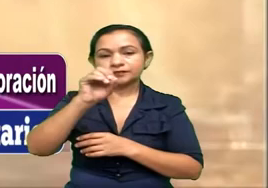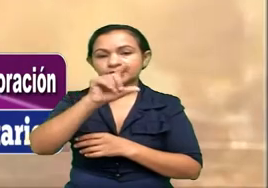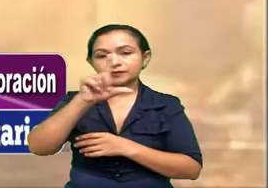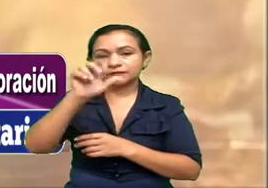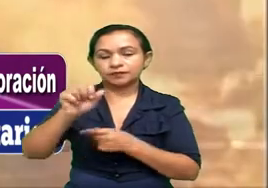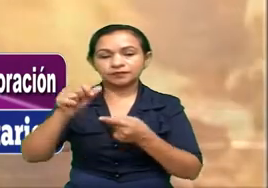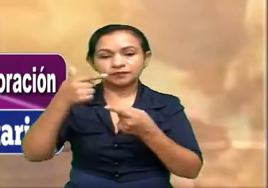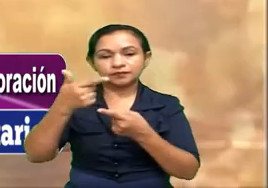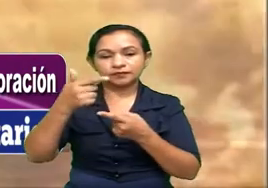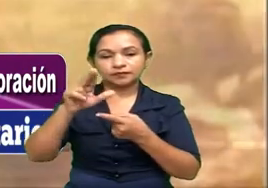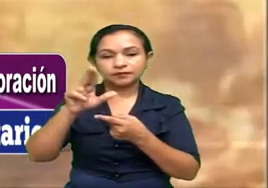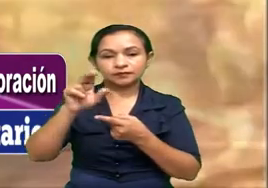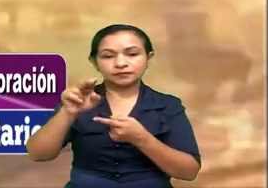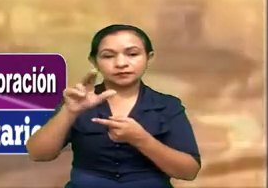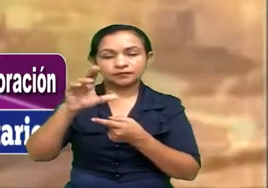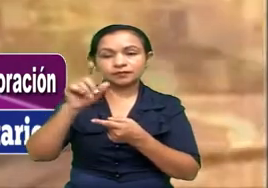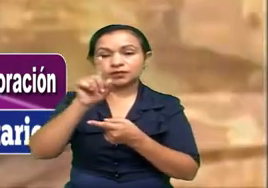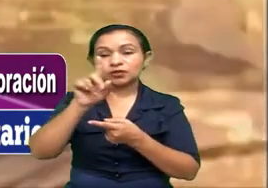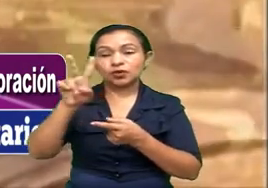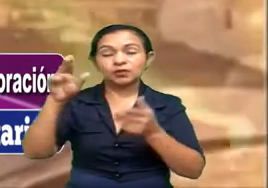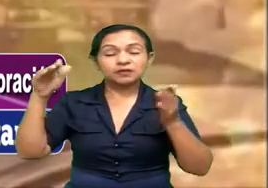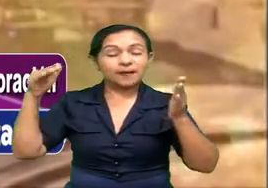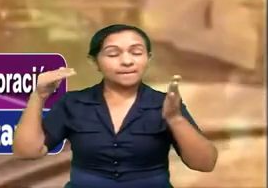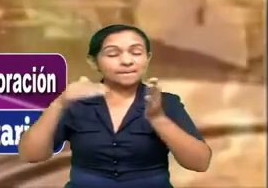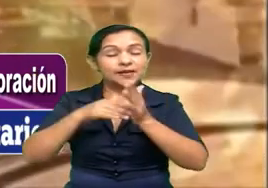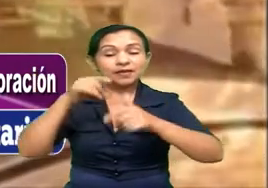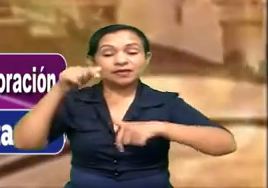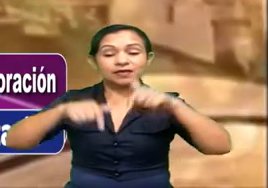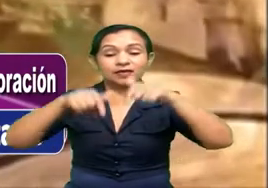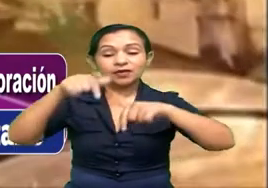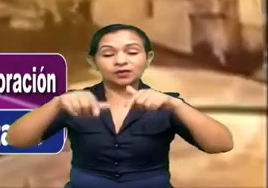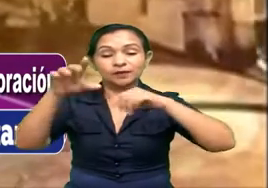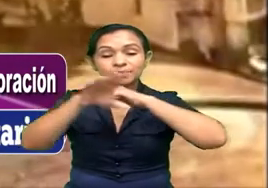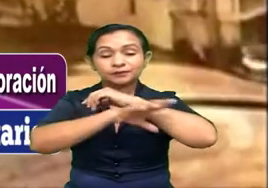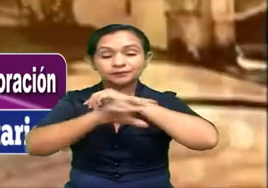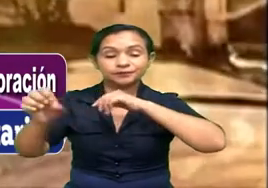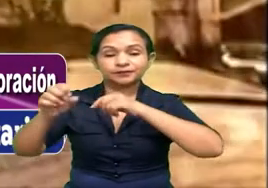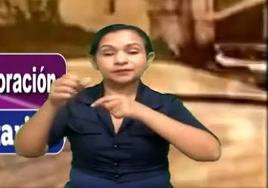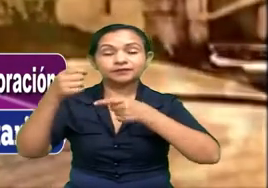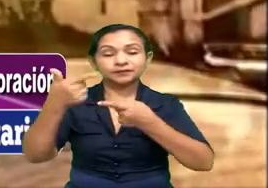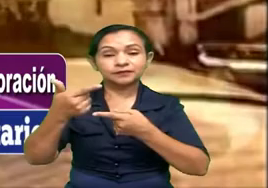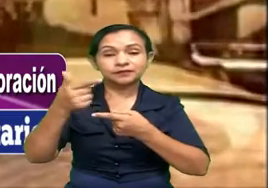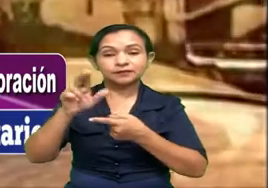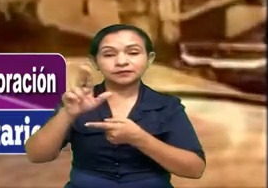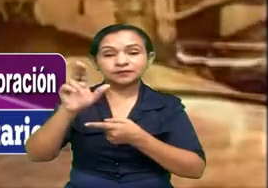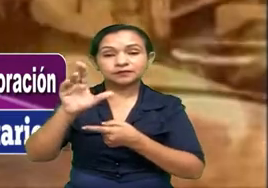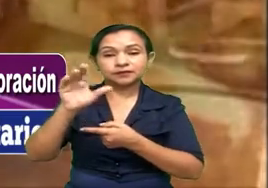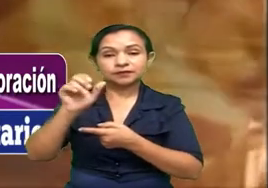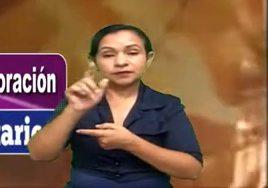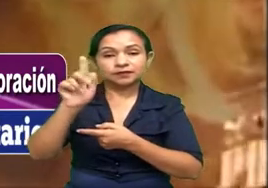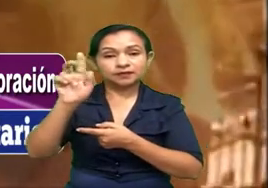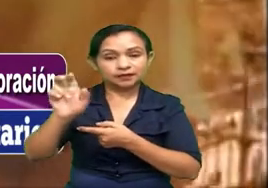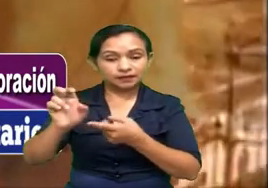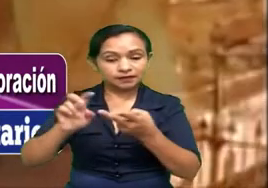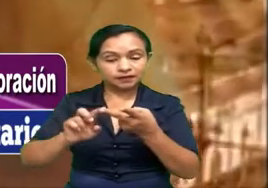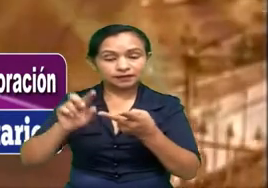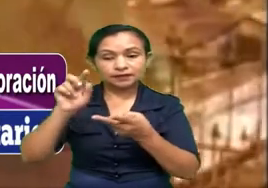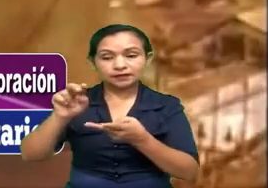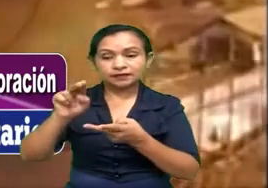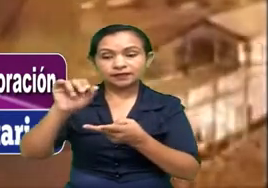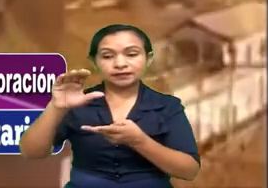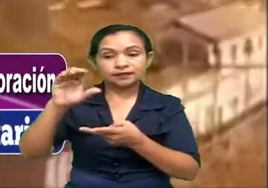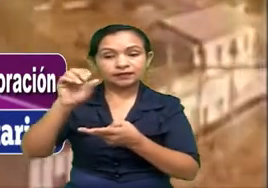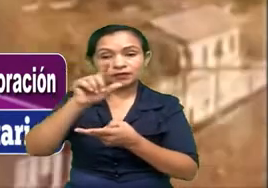hablando de casi 12.000 kilómetros, que ahora Guanacaste y Nicoya son el granero y